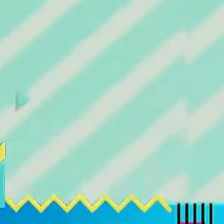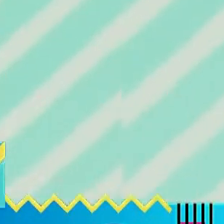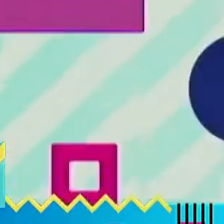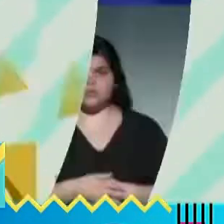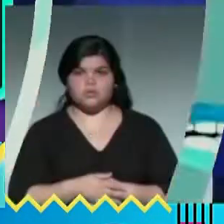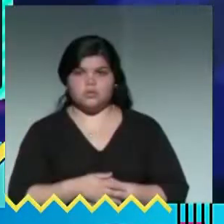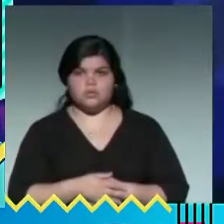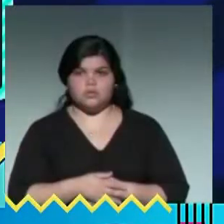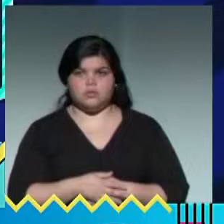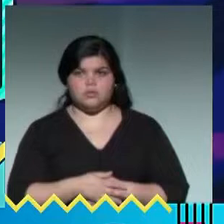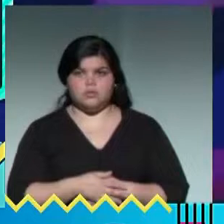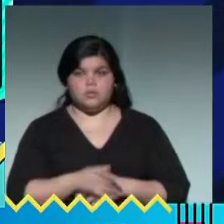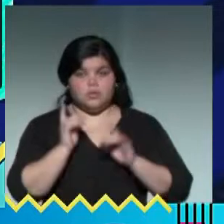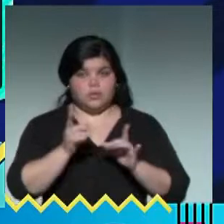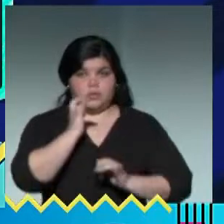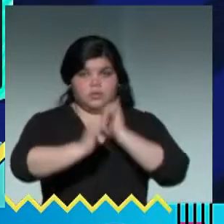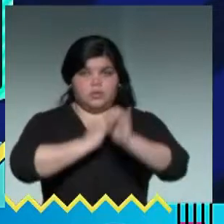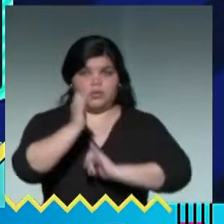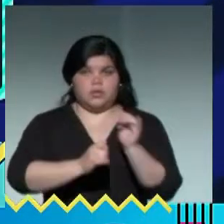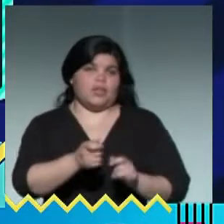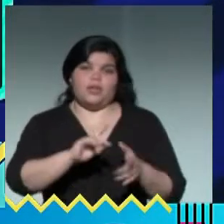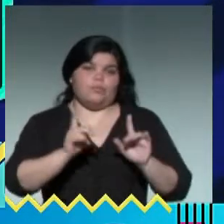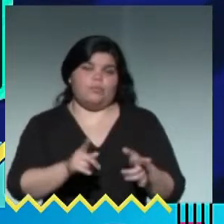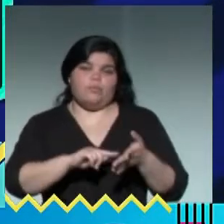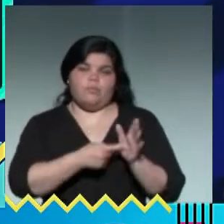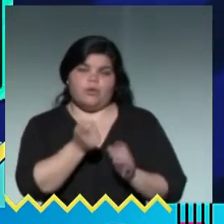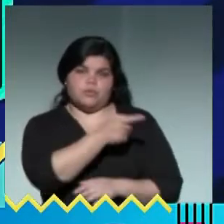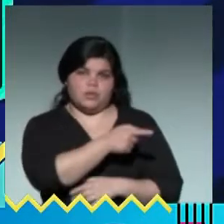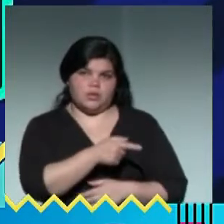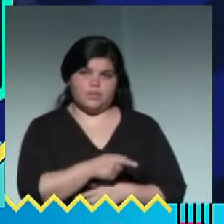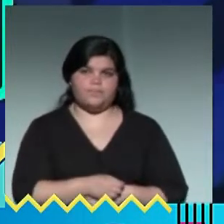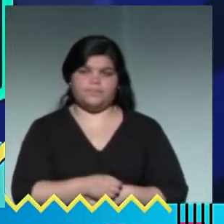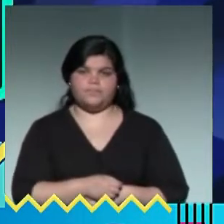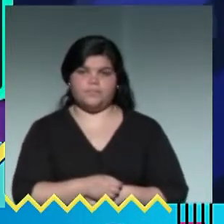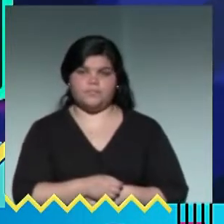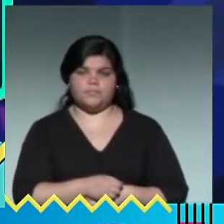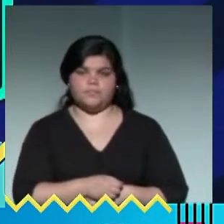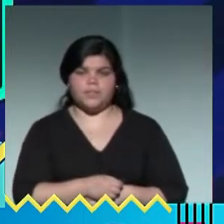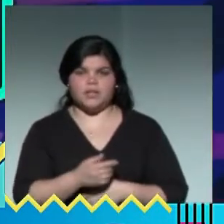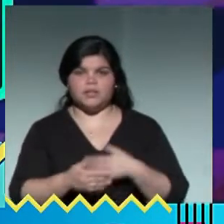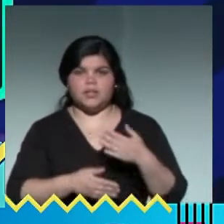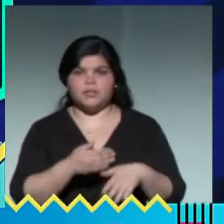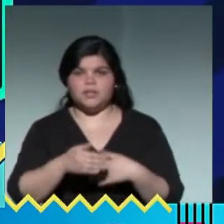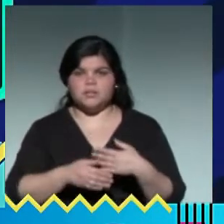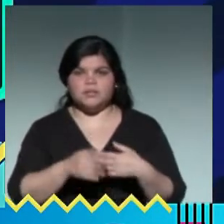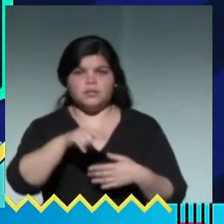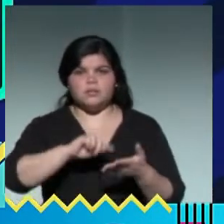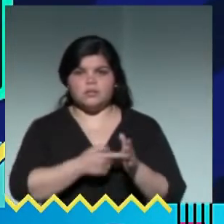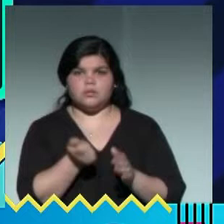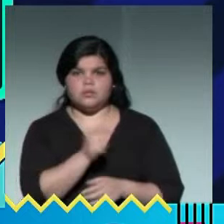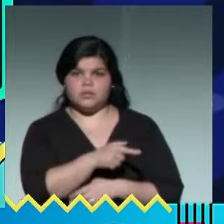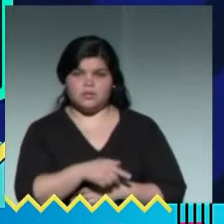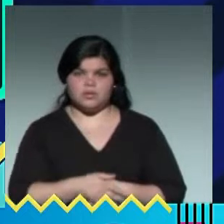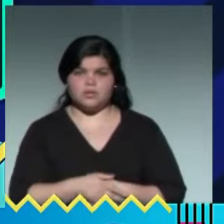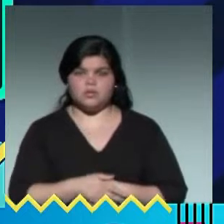o blanqueo de capitales, porque en Buenos Aires, cuando trabajan en la capital, el cobro de ese viaje va a una